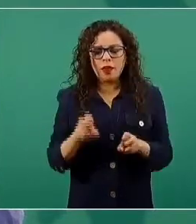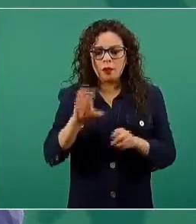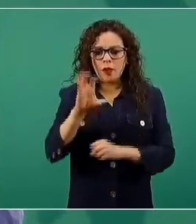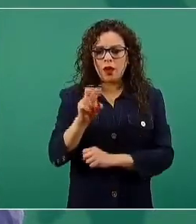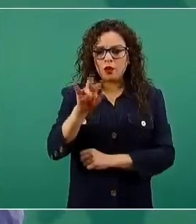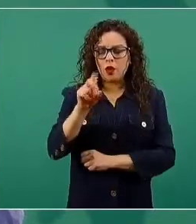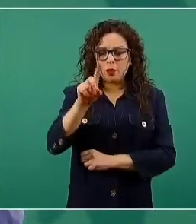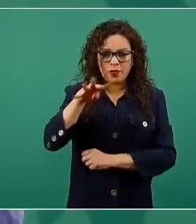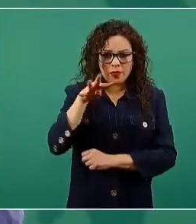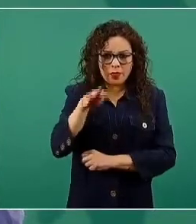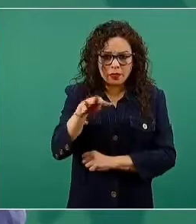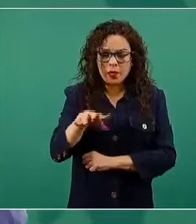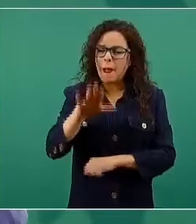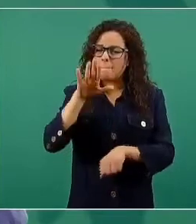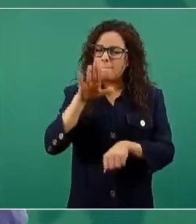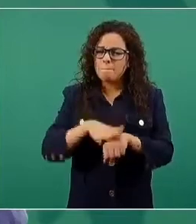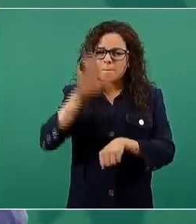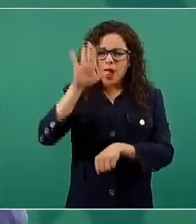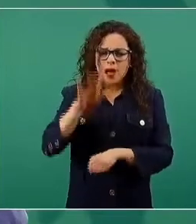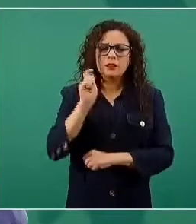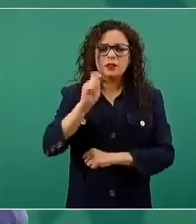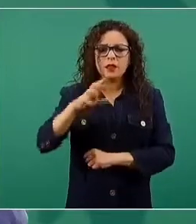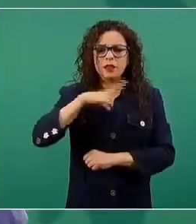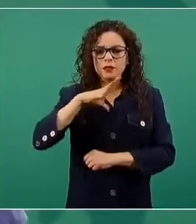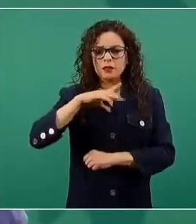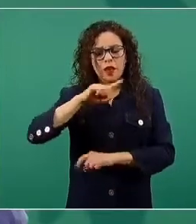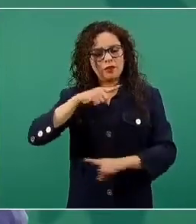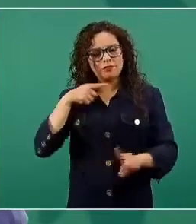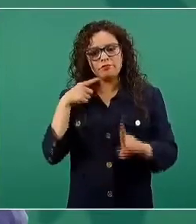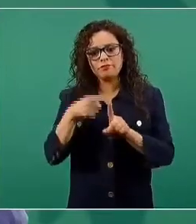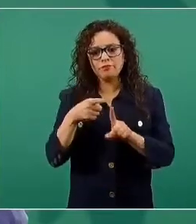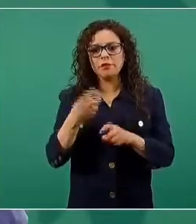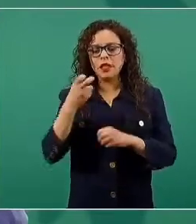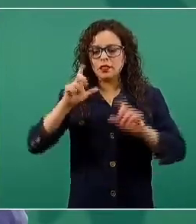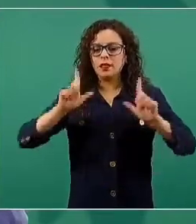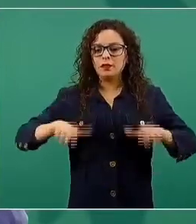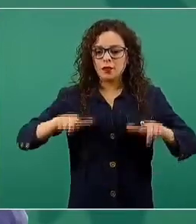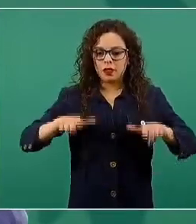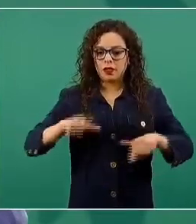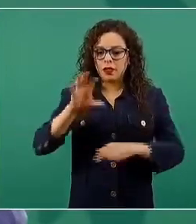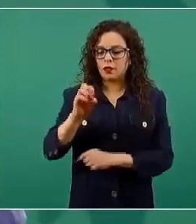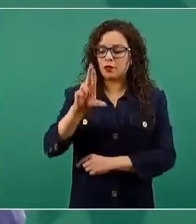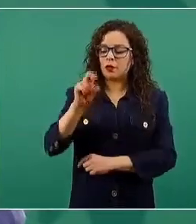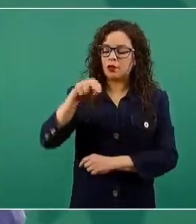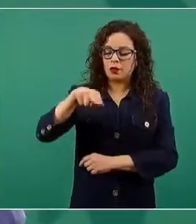mayoría de la información la va a encontrar en el portal